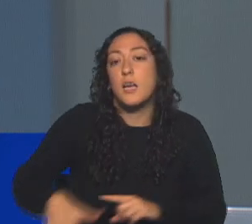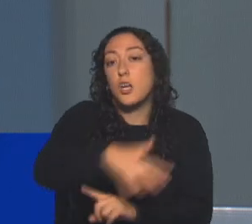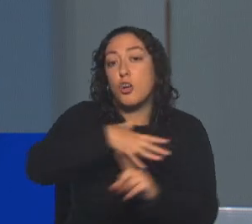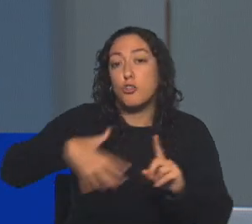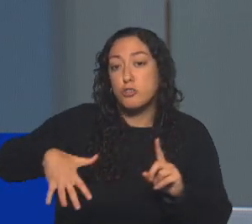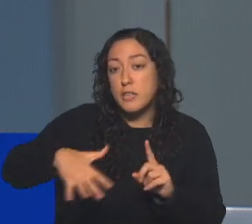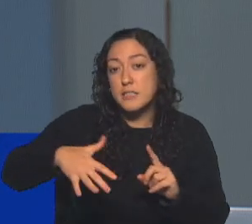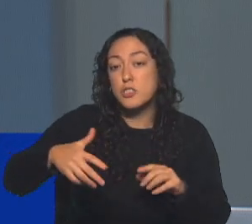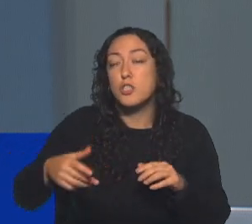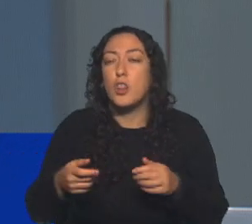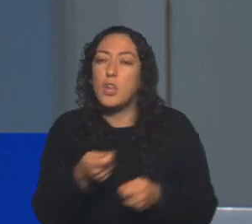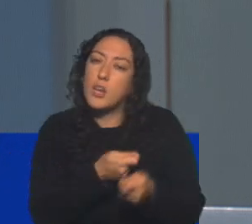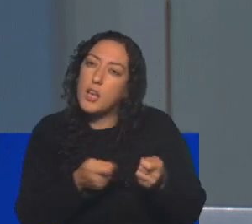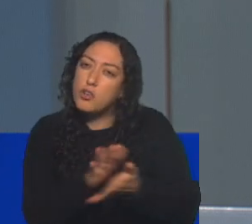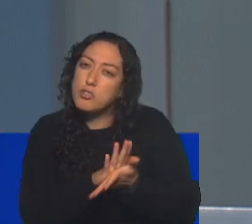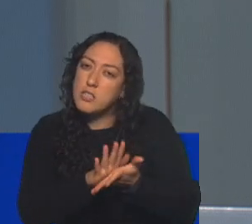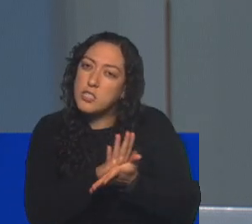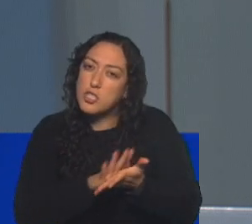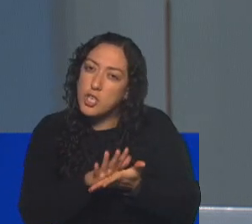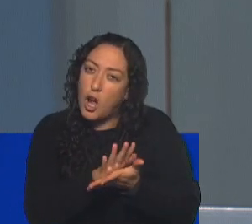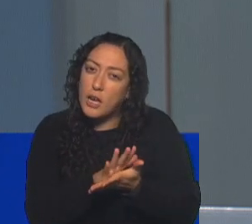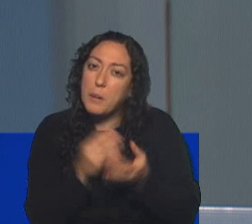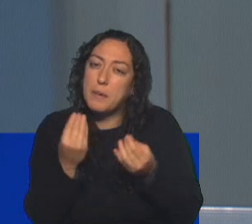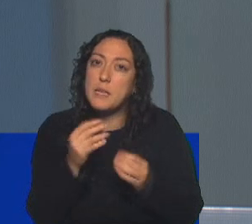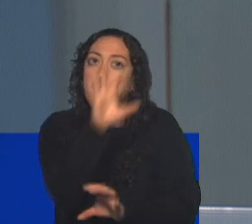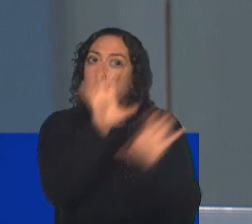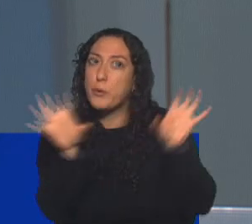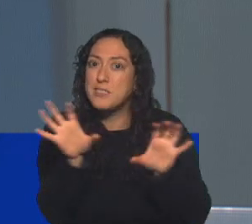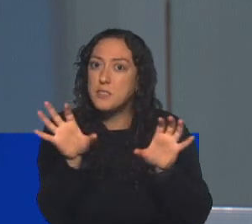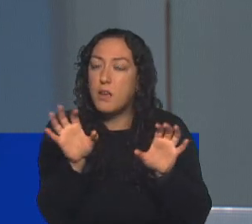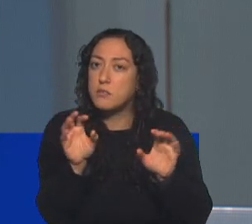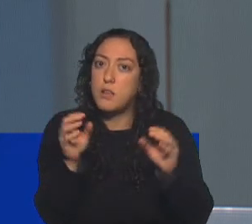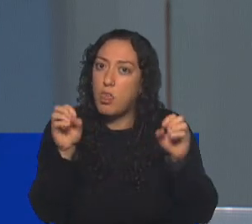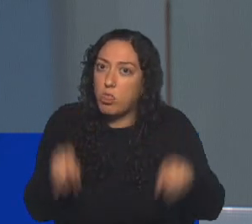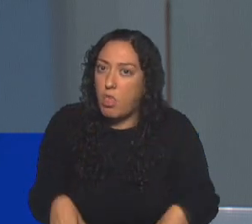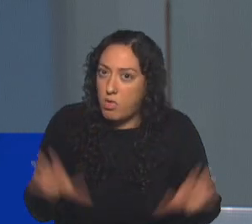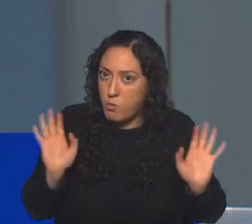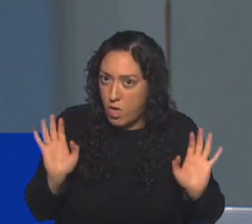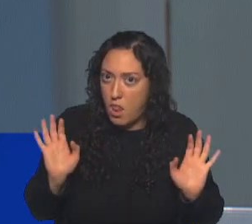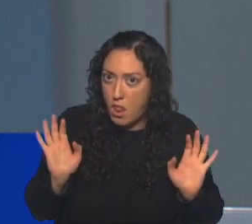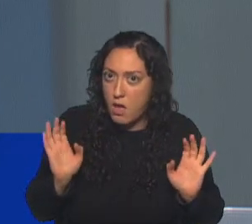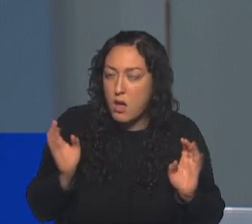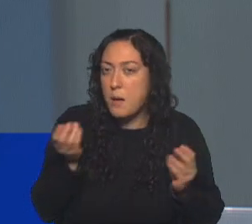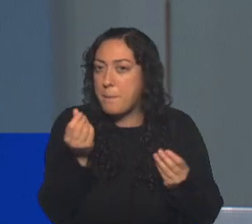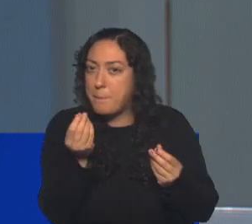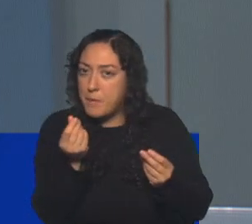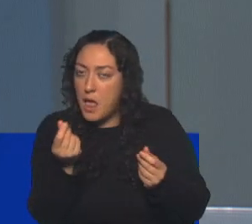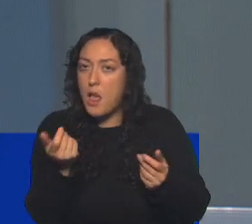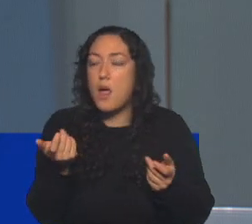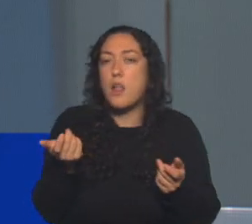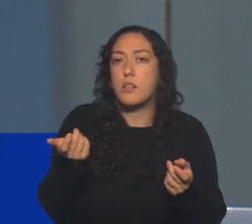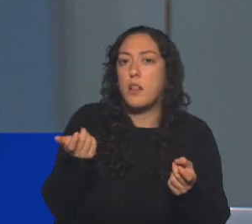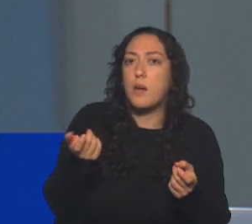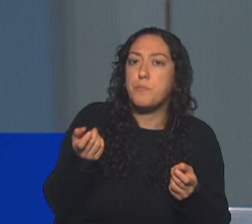estas negociaciones de extrema vulnerabilidad de las finanzas provinciales. Los gobernadores que están negociando tienen cuentas públicas